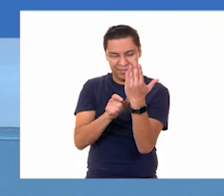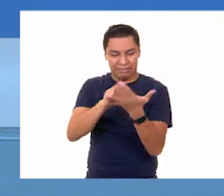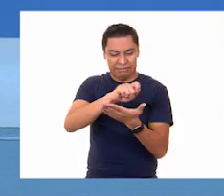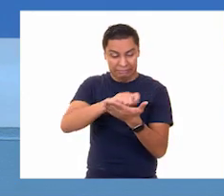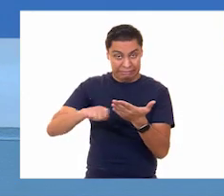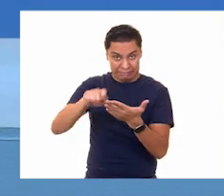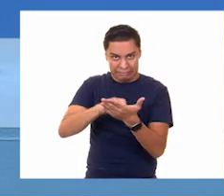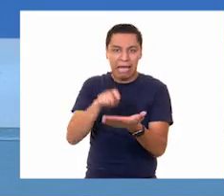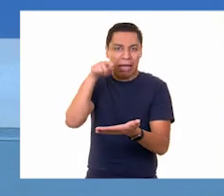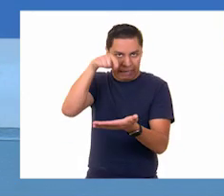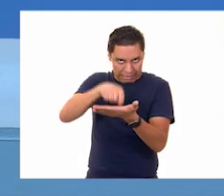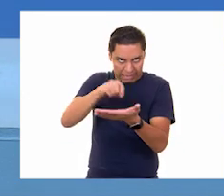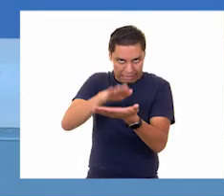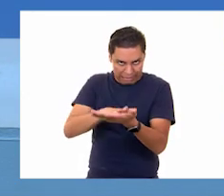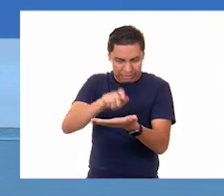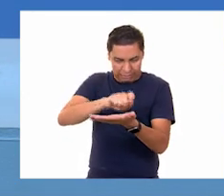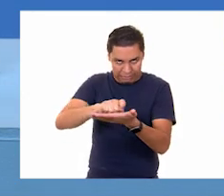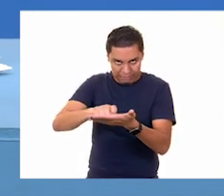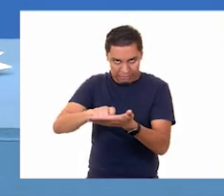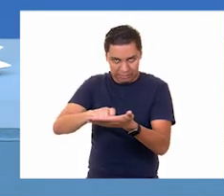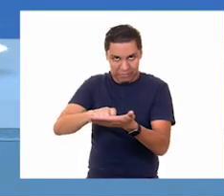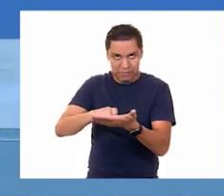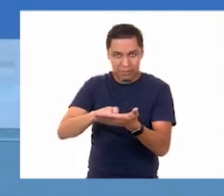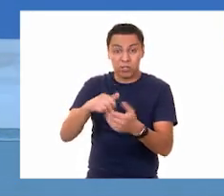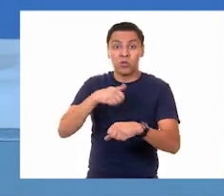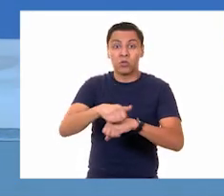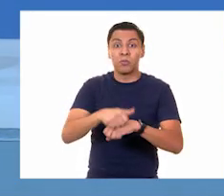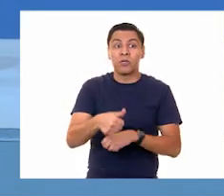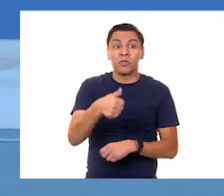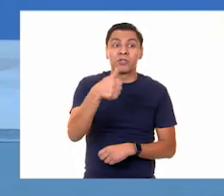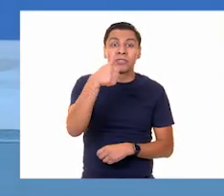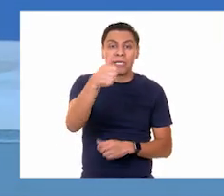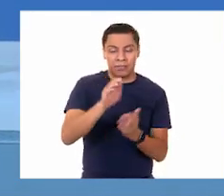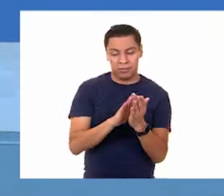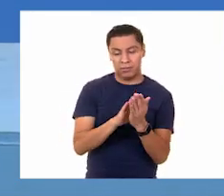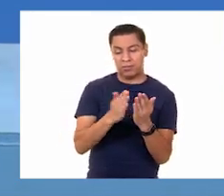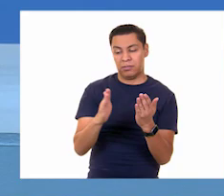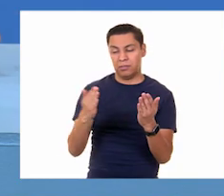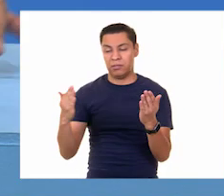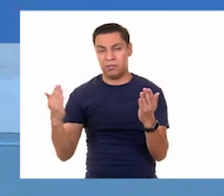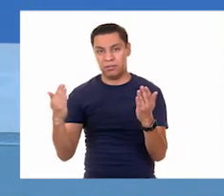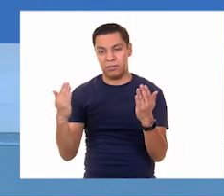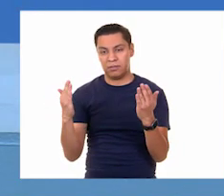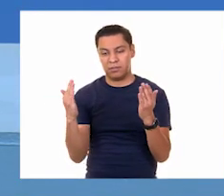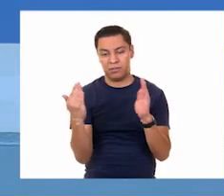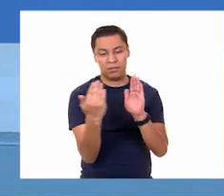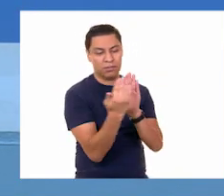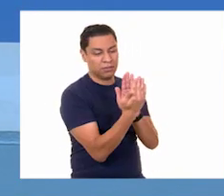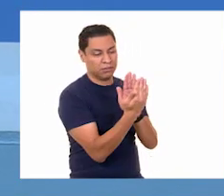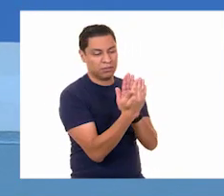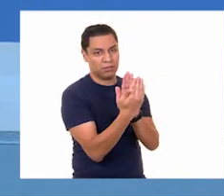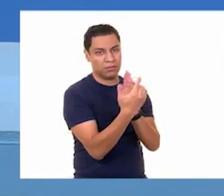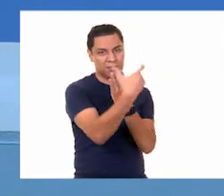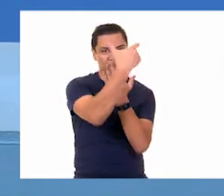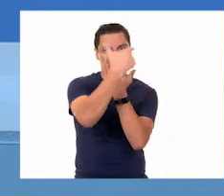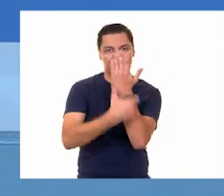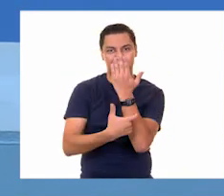Aquí quedaría. Exacto. Número 1. Y el número 6 lo vamos a poner donde está el círculo. De acuerdo. Número